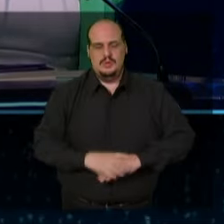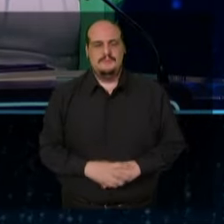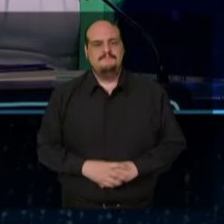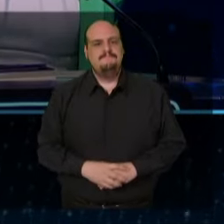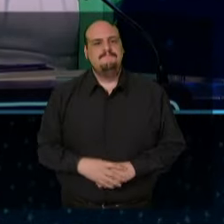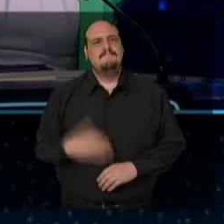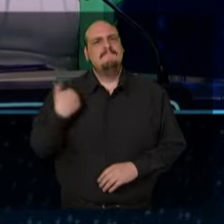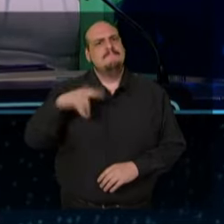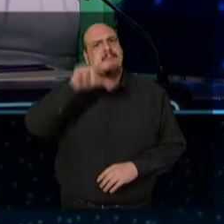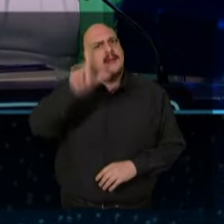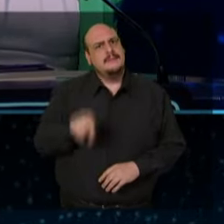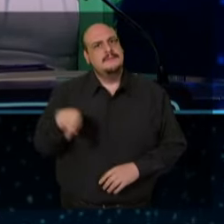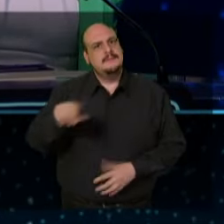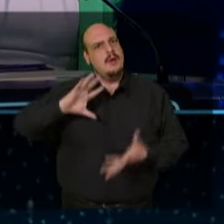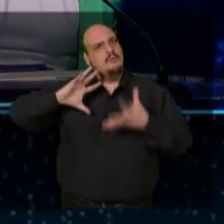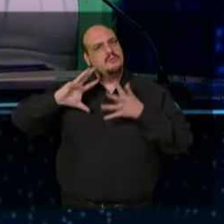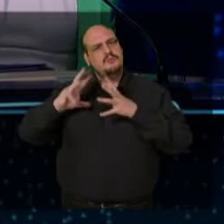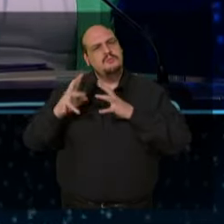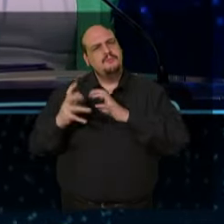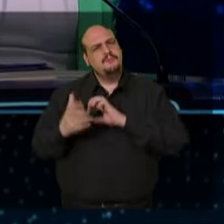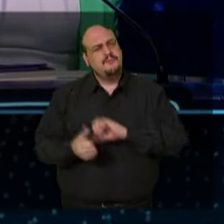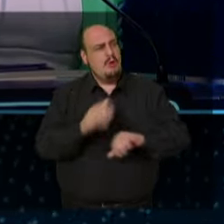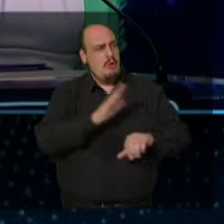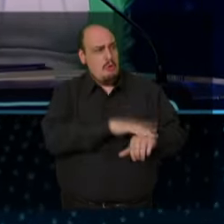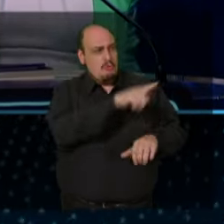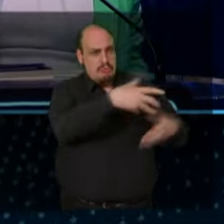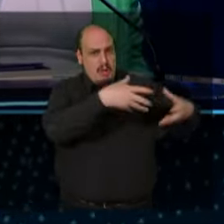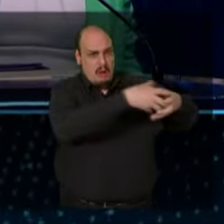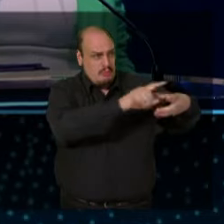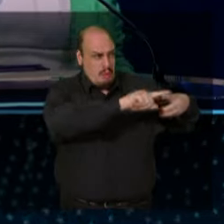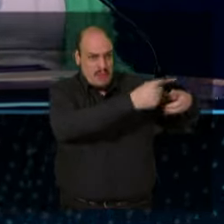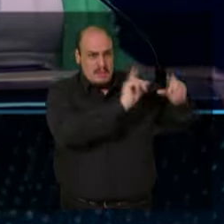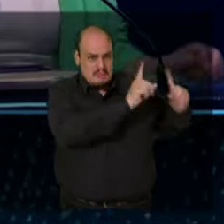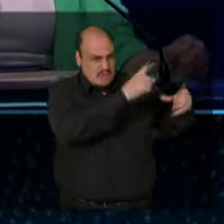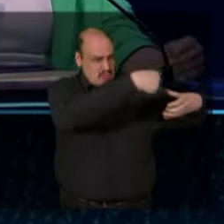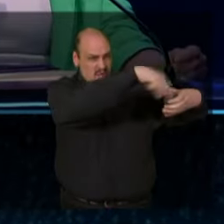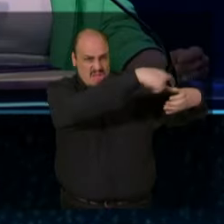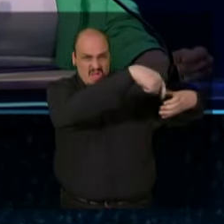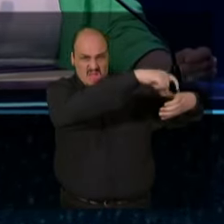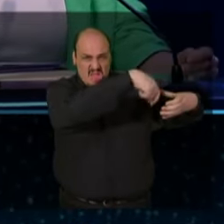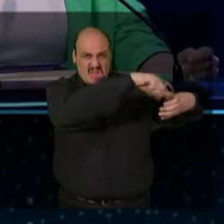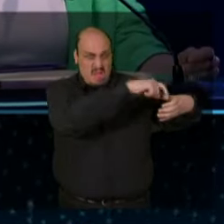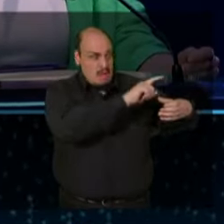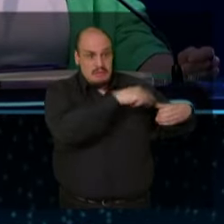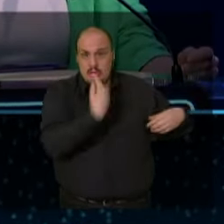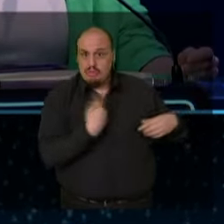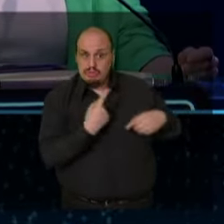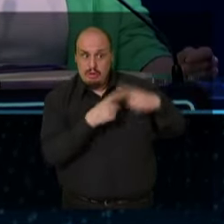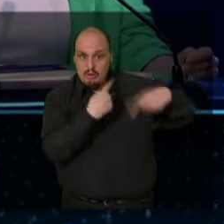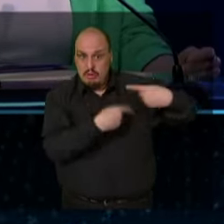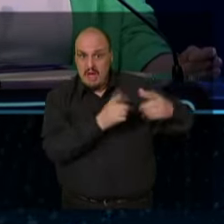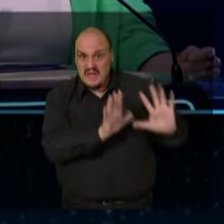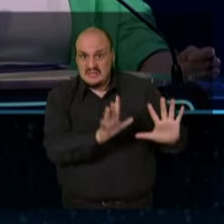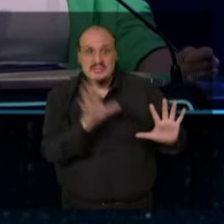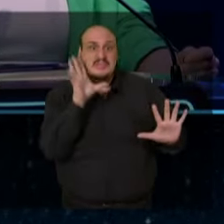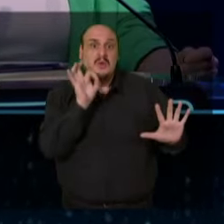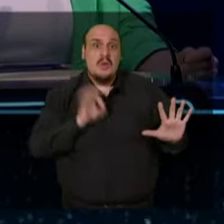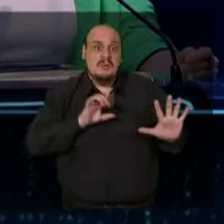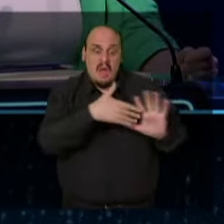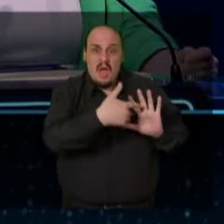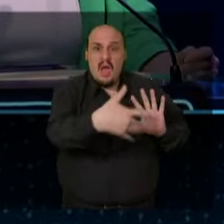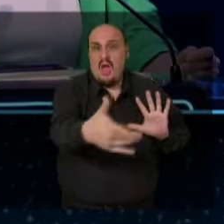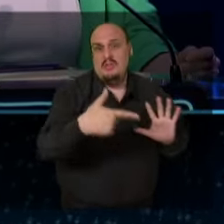Argentina está en decadencia y por culpa de esta maldita casta política, si seguimos así, en 50 años vamos a ser la